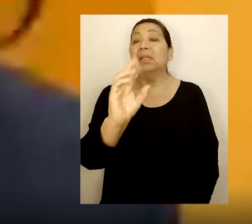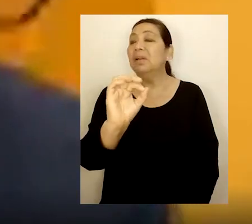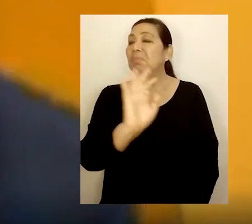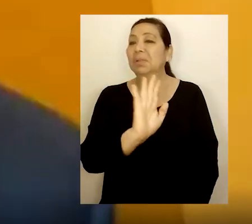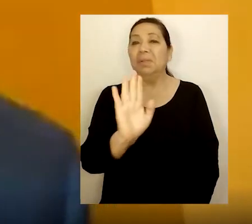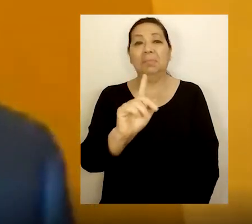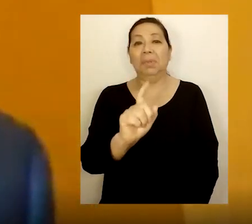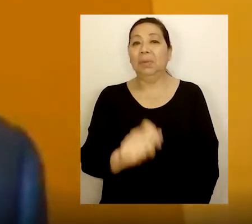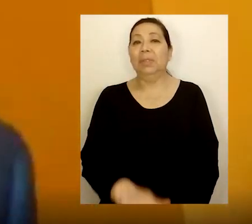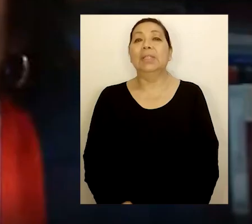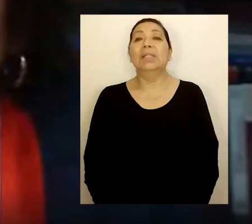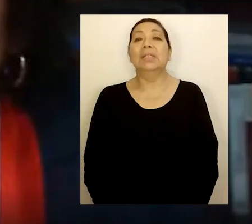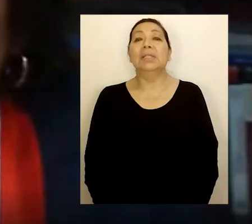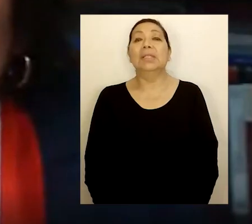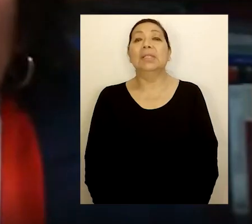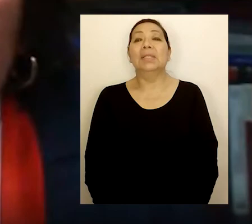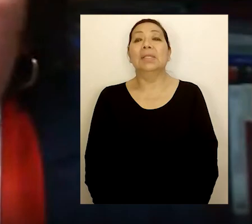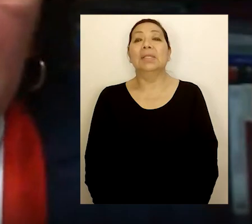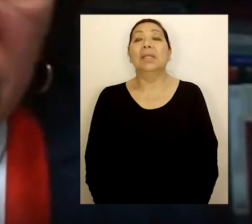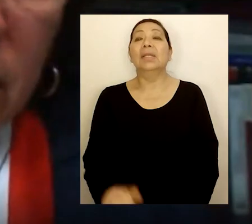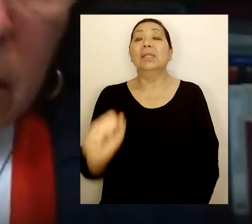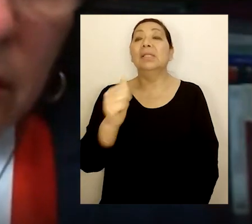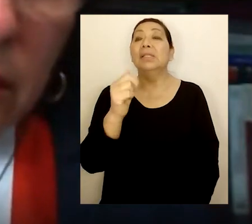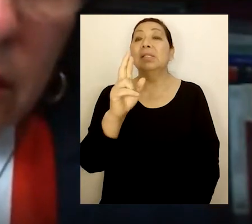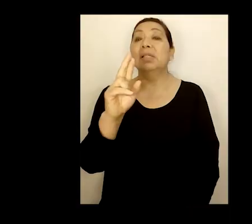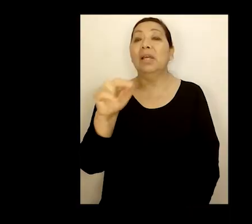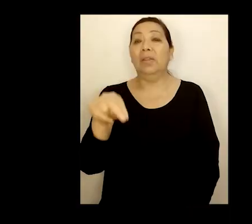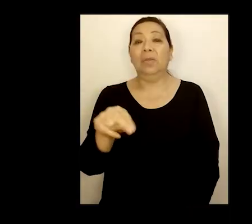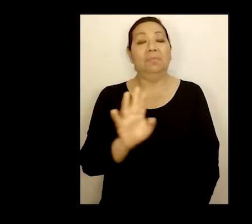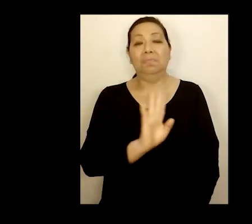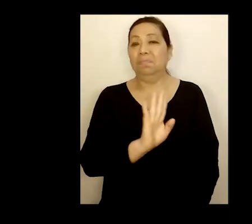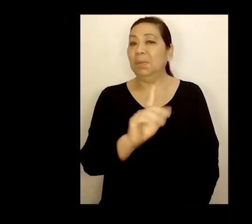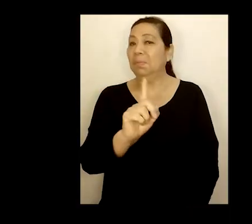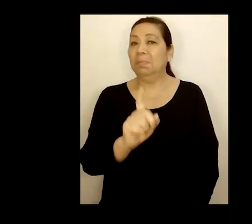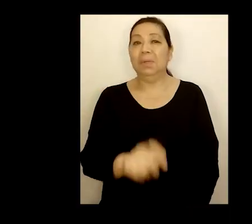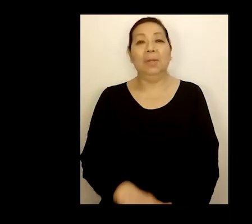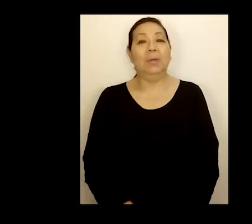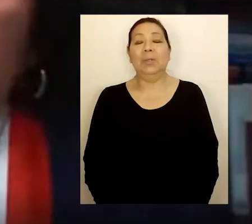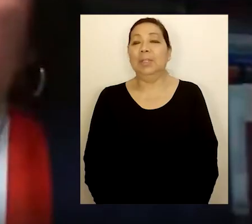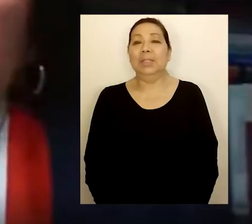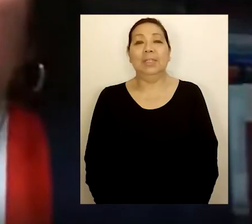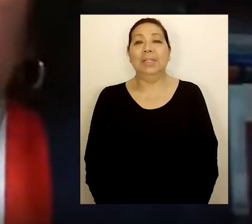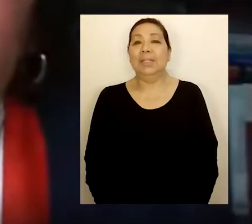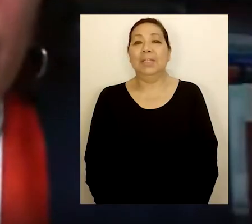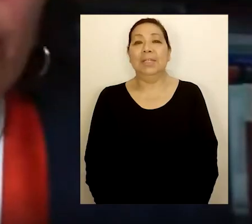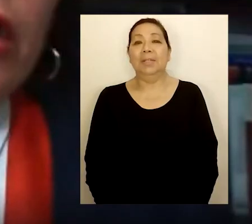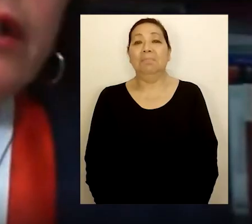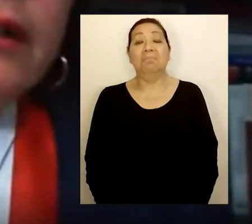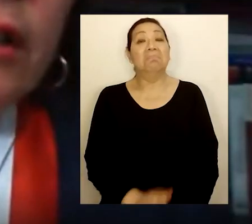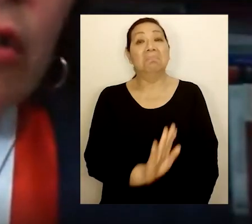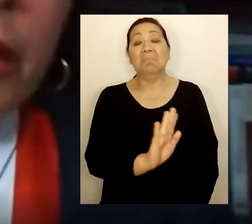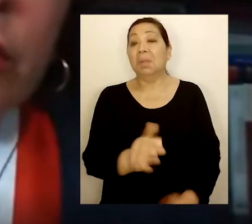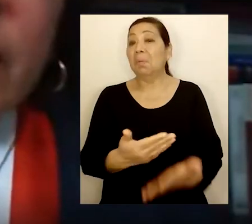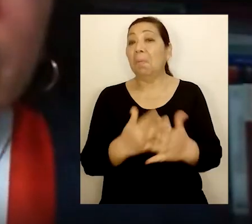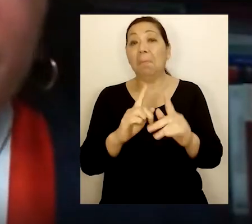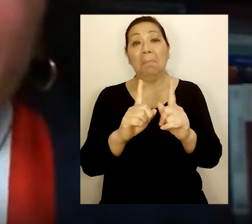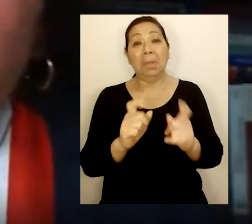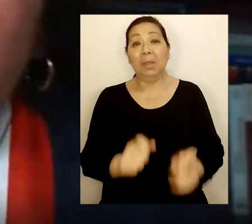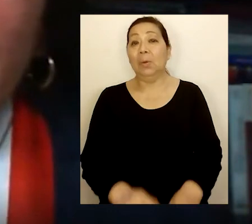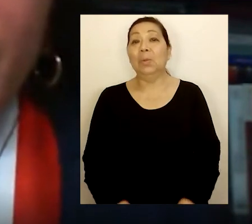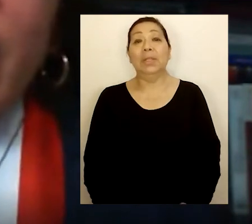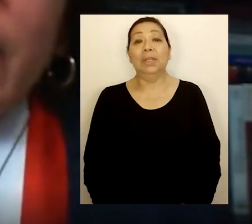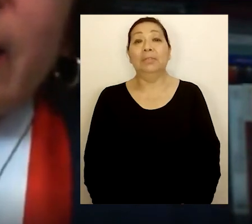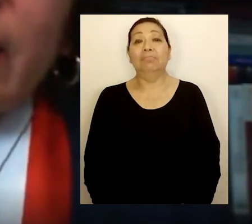No, presidenta. Magistrado José Luis Sardo. No tengo preguntas. Un poco. Bueno, no existiendo preguntas